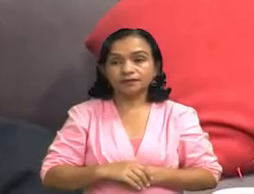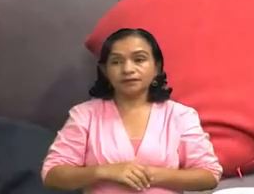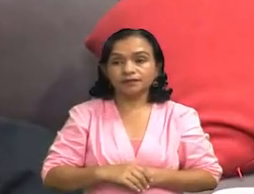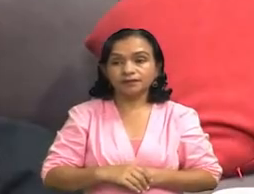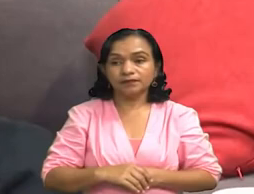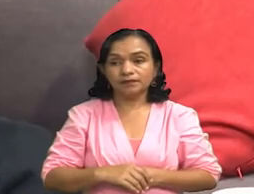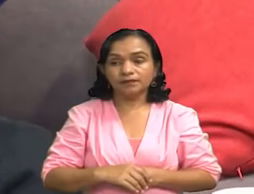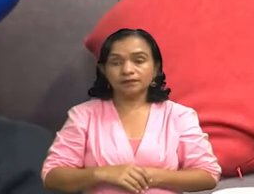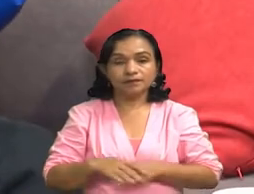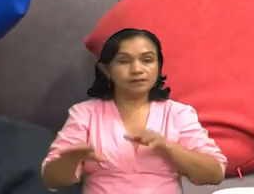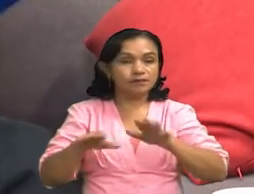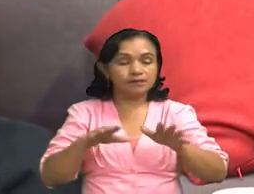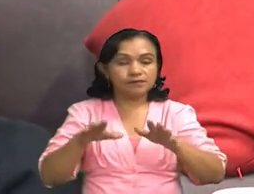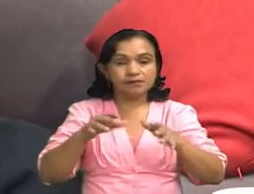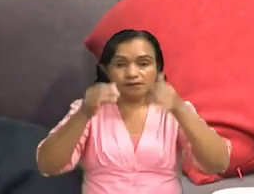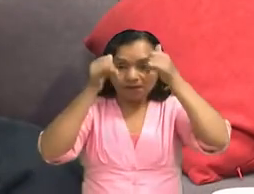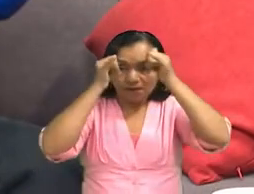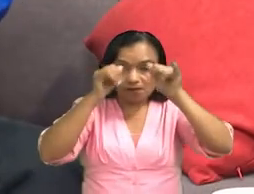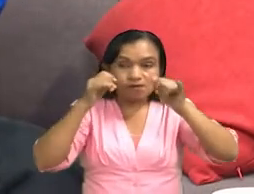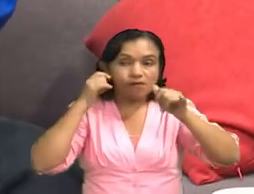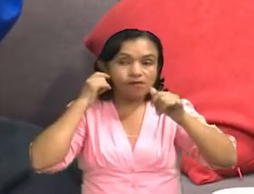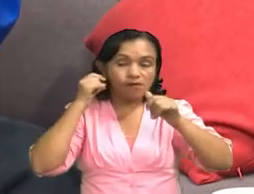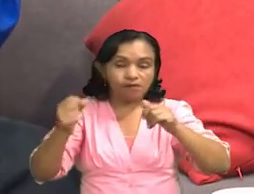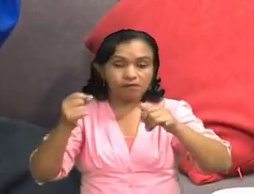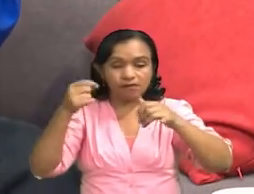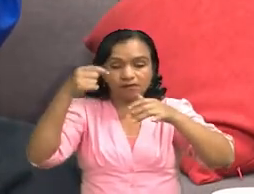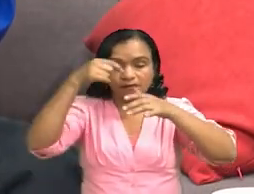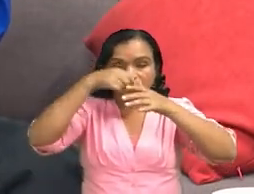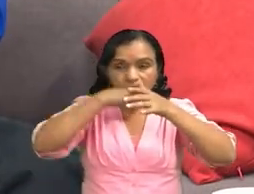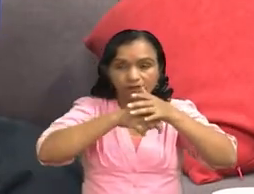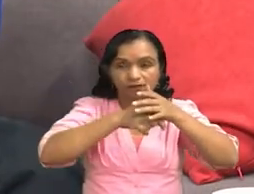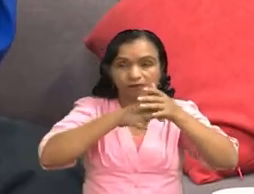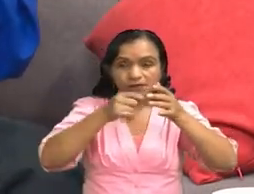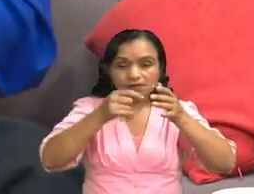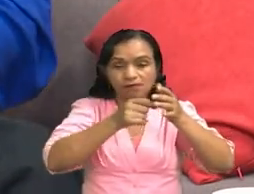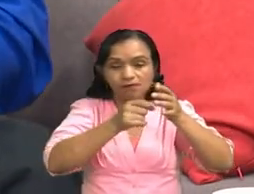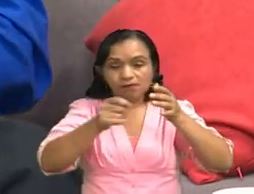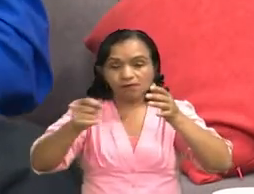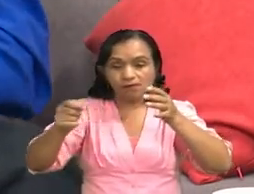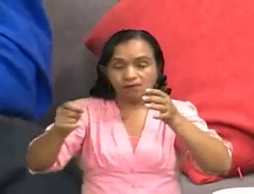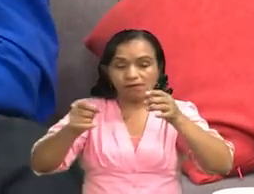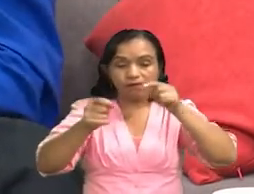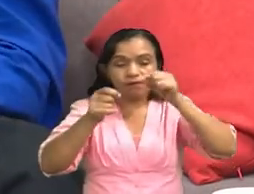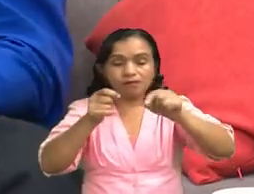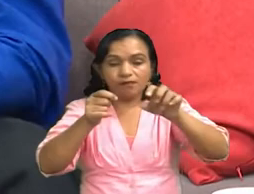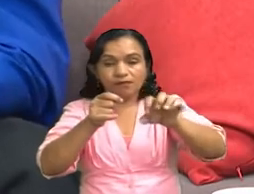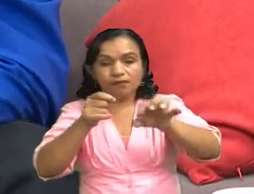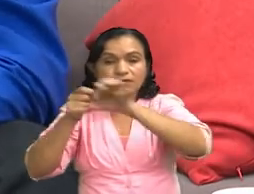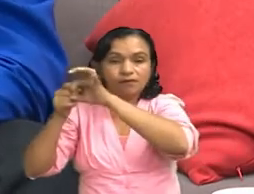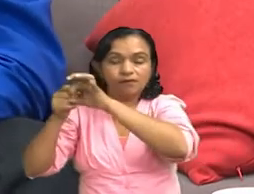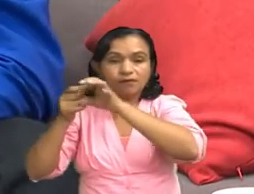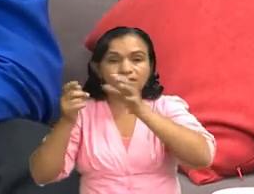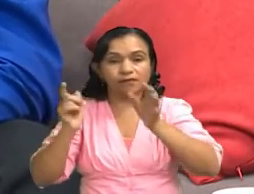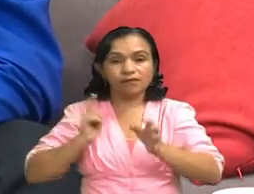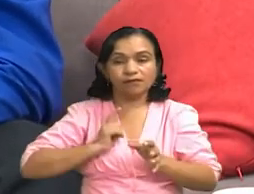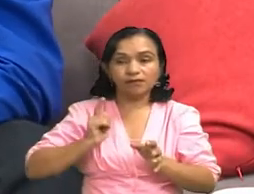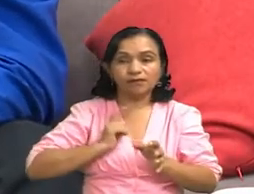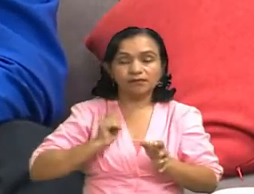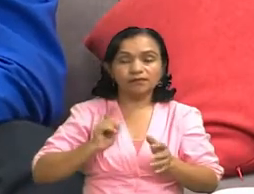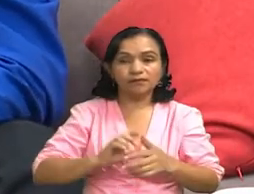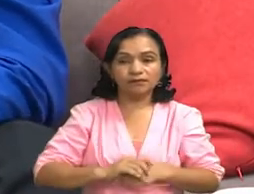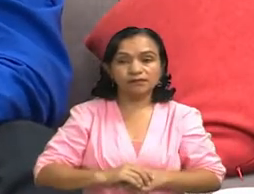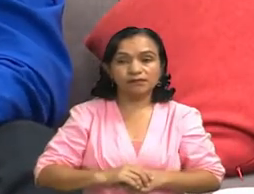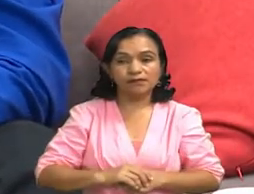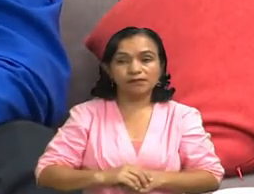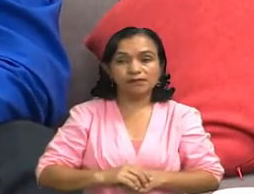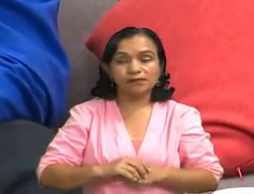nadie le quita una chapa. El electrónico está adentro y solo con unas raquetas especiales lo podemos leer. Ya tenemos animales en electrónico, que son de